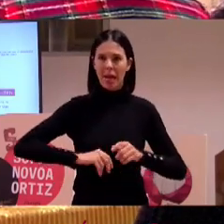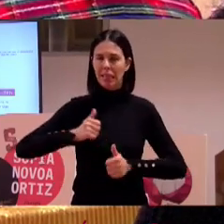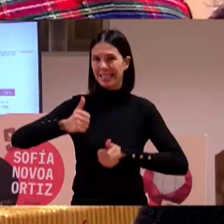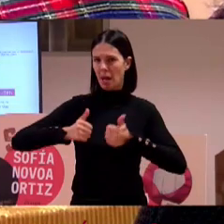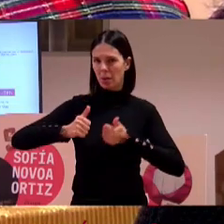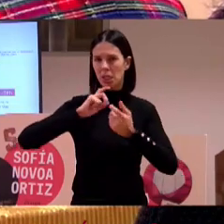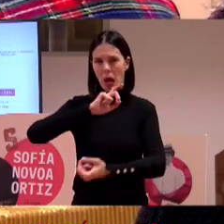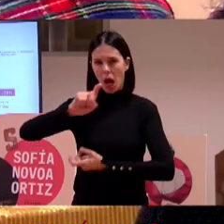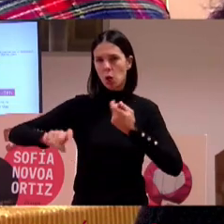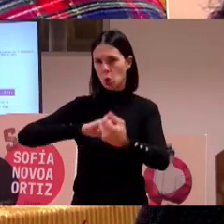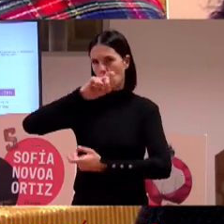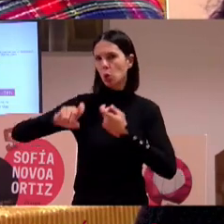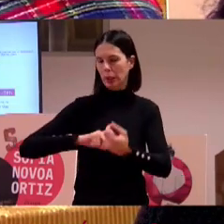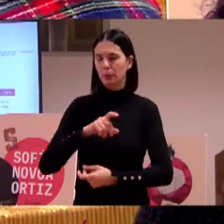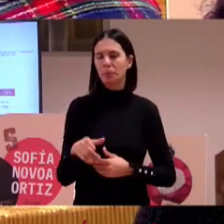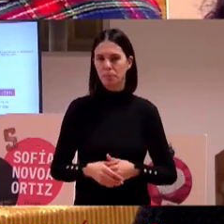años.